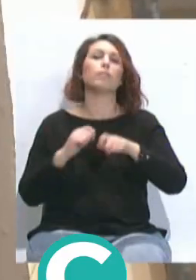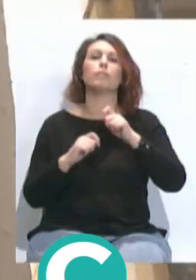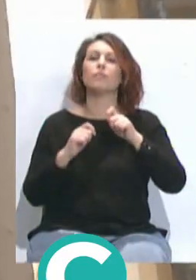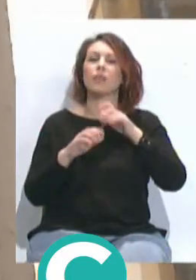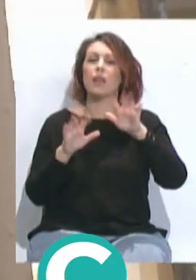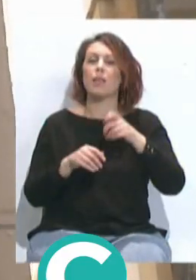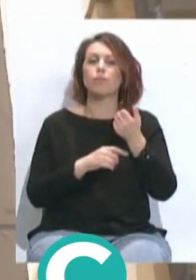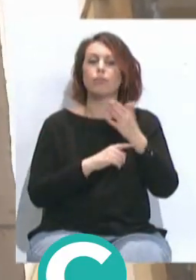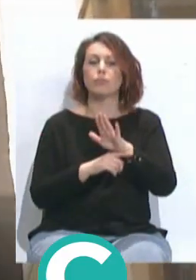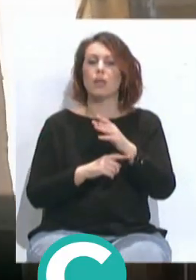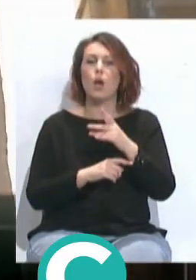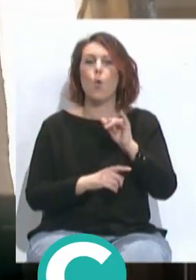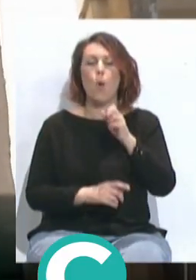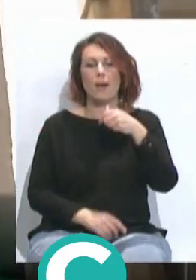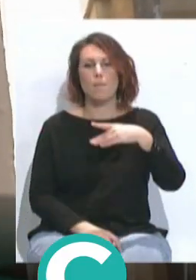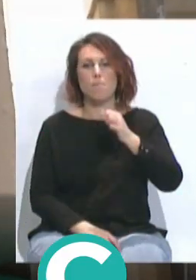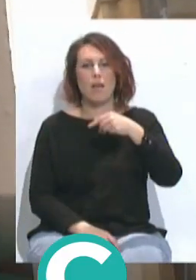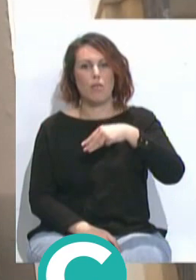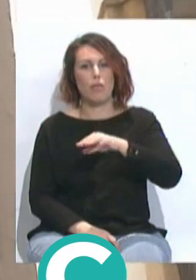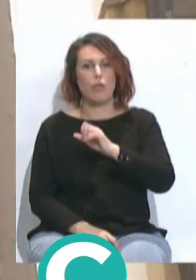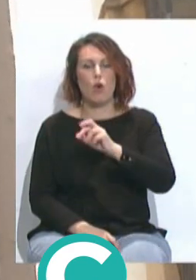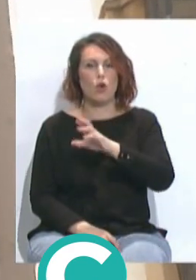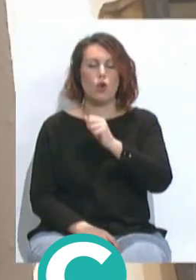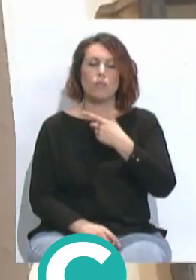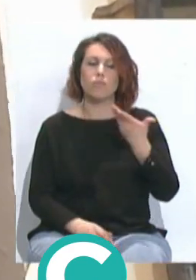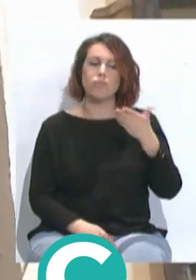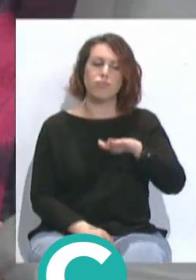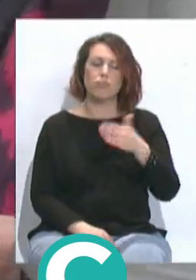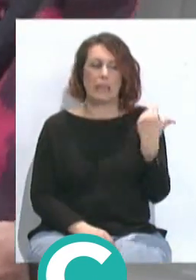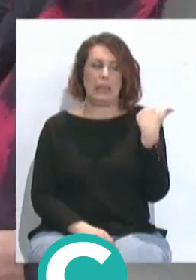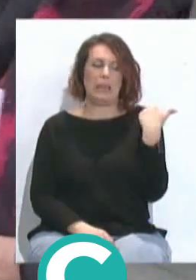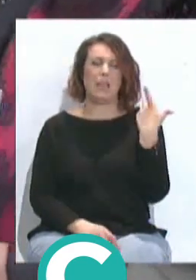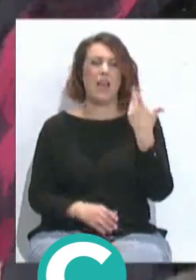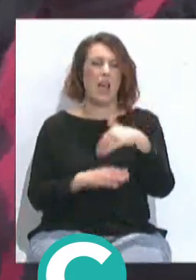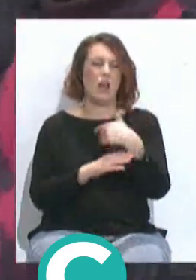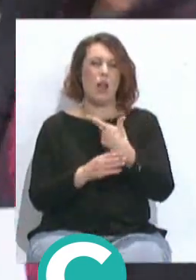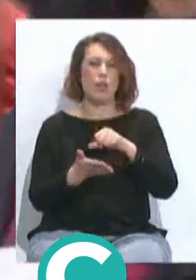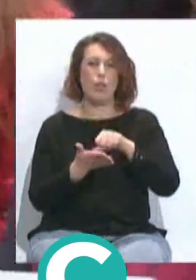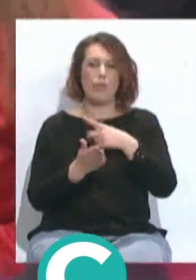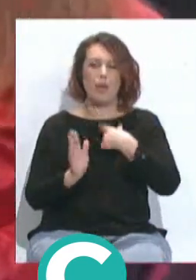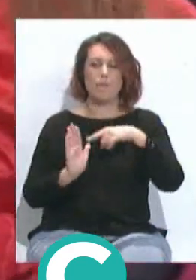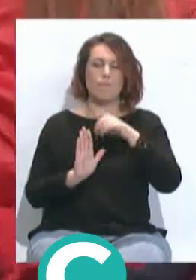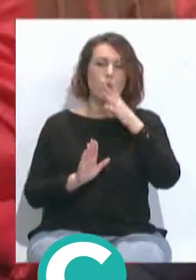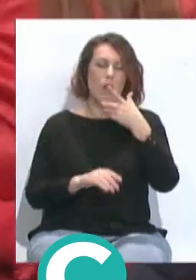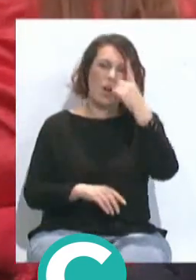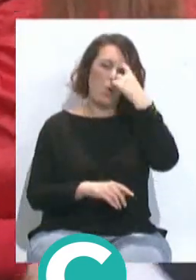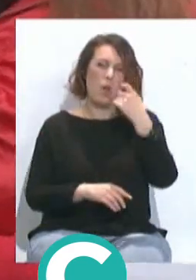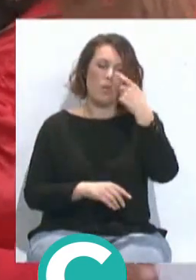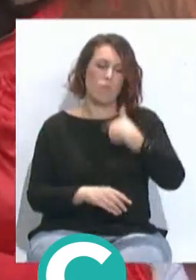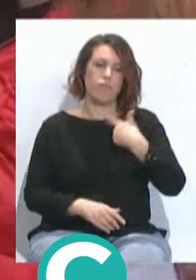lanzado la propuesta de incluir a Juan Manzorro fallecido recientemente en el callejero de la ciudad en recuerdo al reconocido periodista